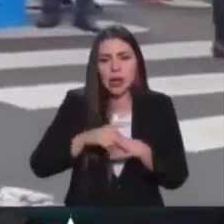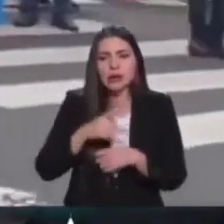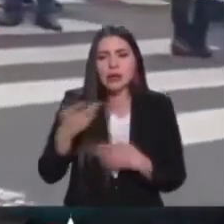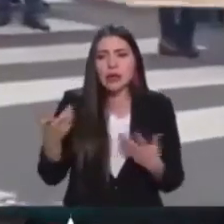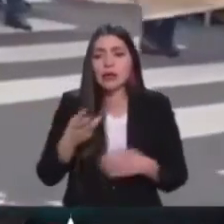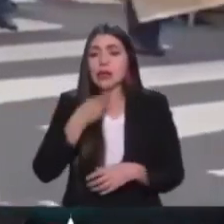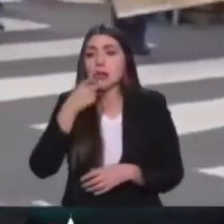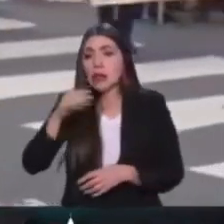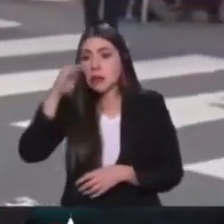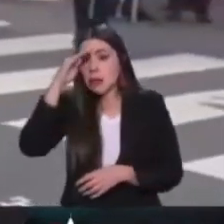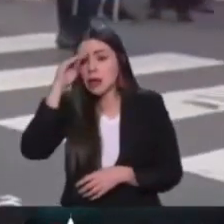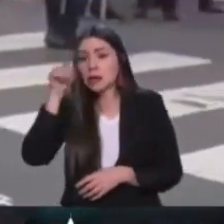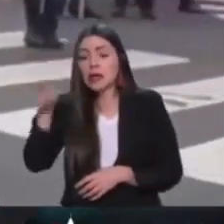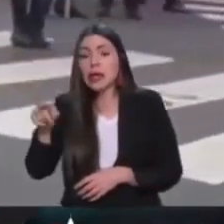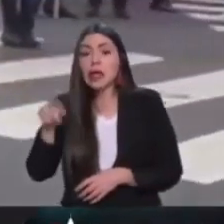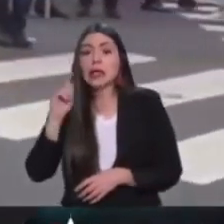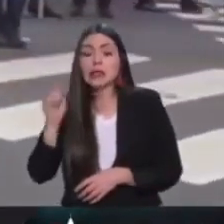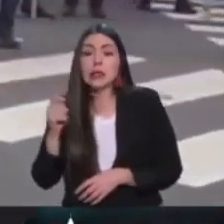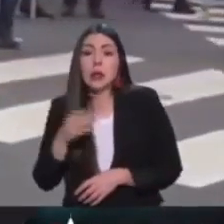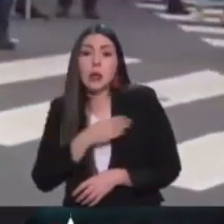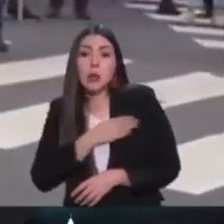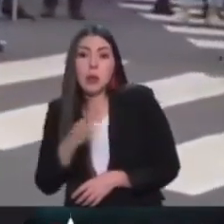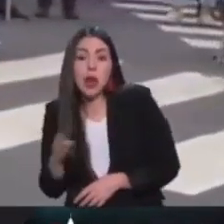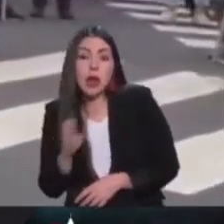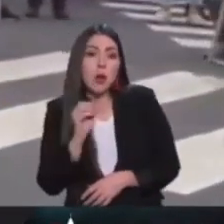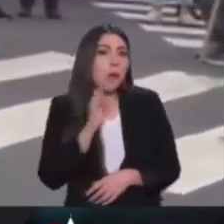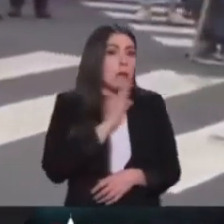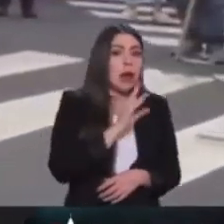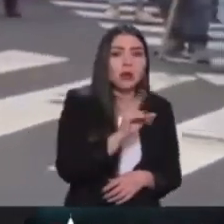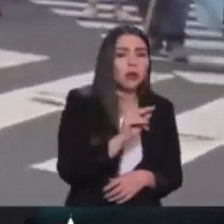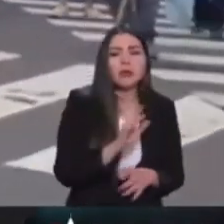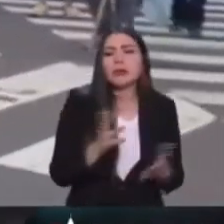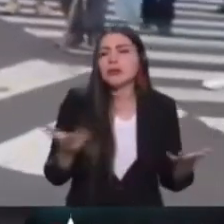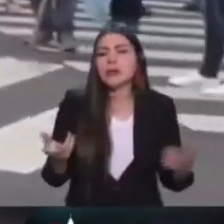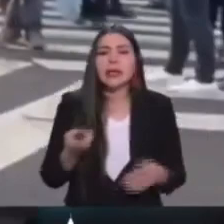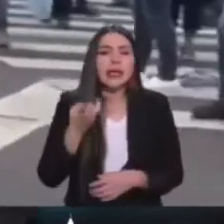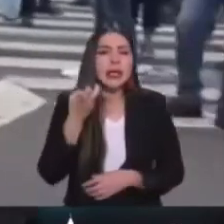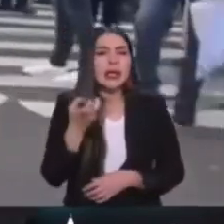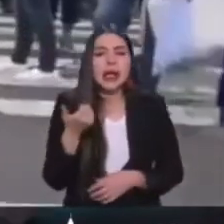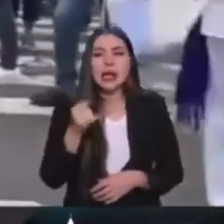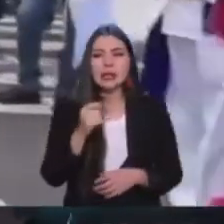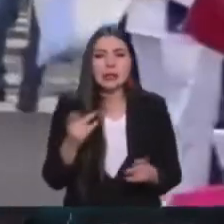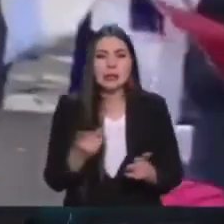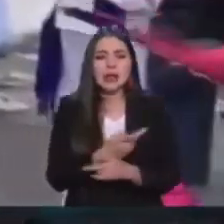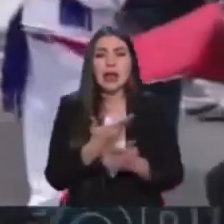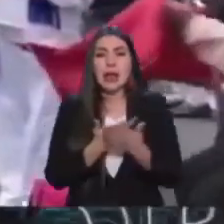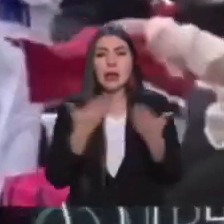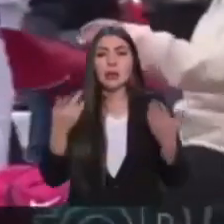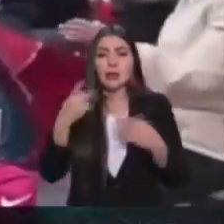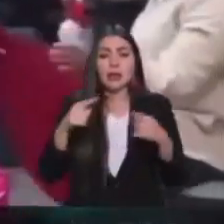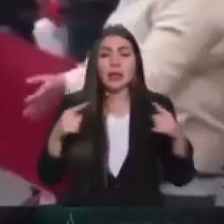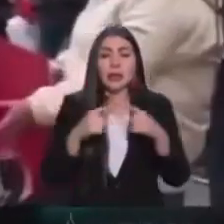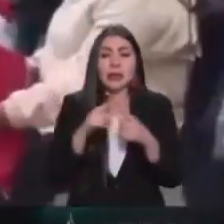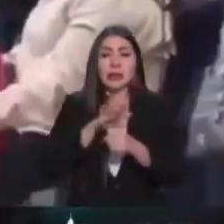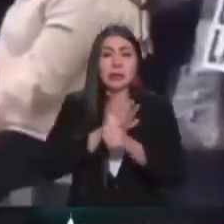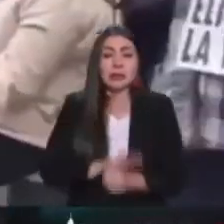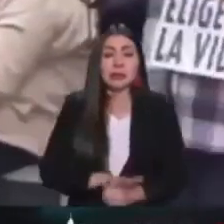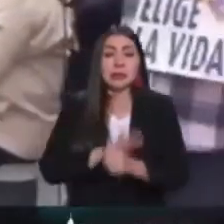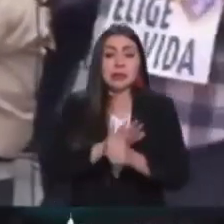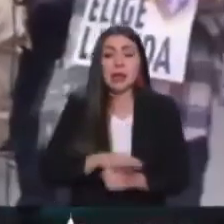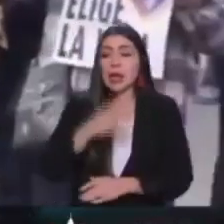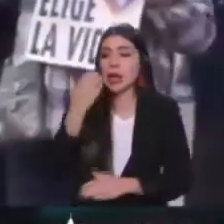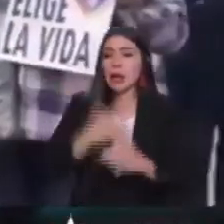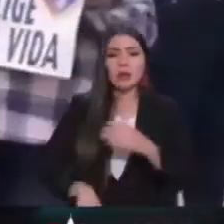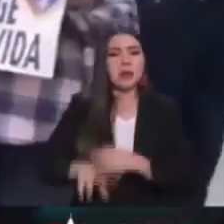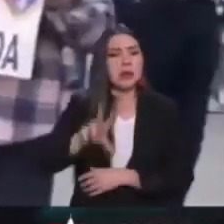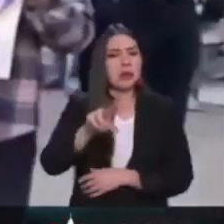malo, es un hecho que sucede. Claro. Simple y sencillamente. Entonces, esta presión de la Iglesia no se va a acabar,